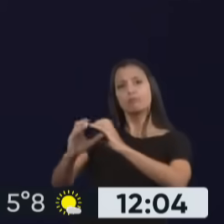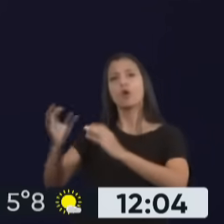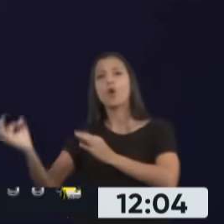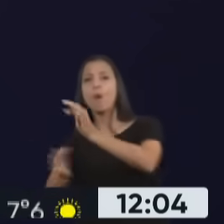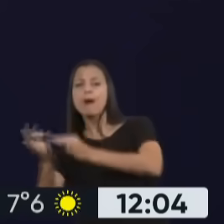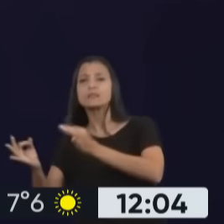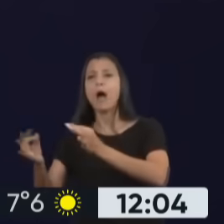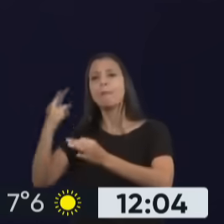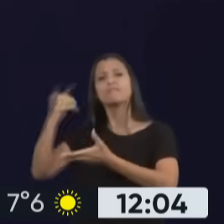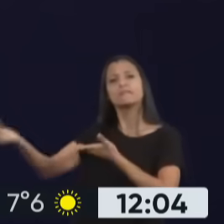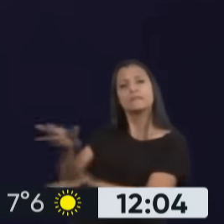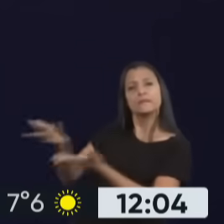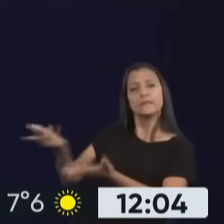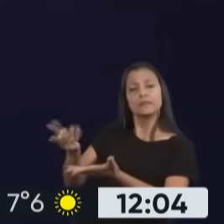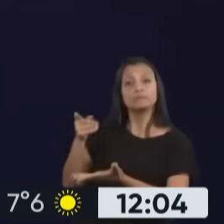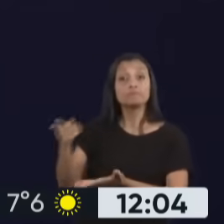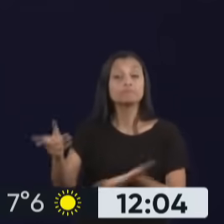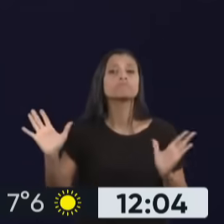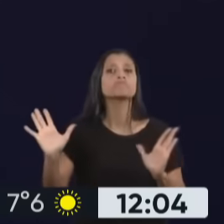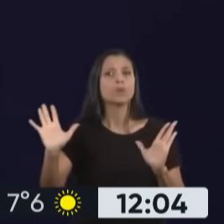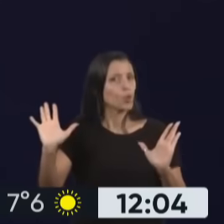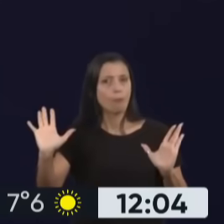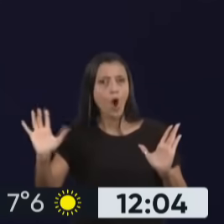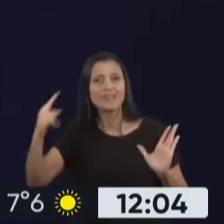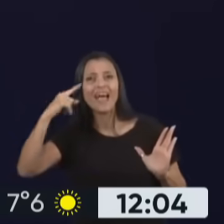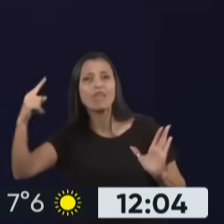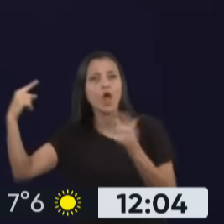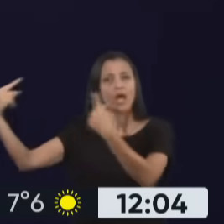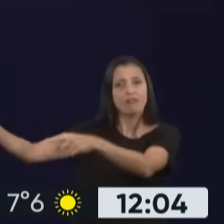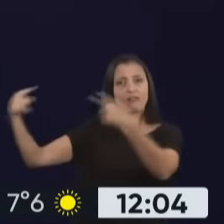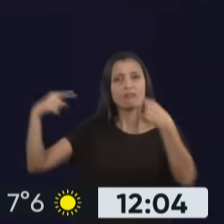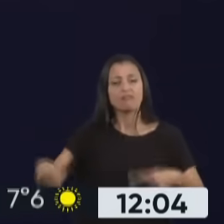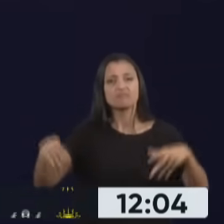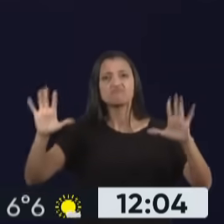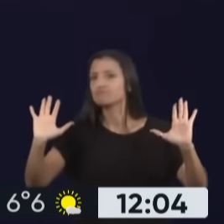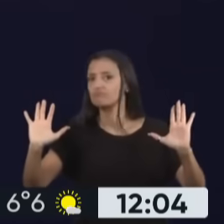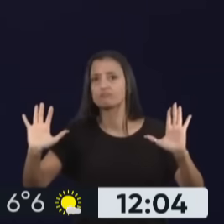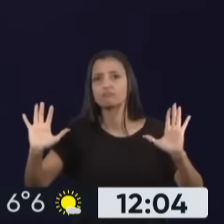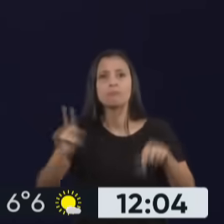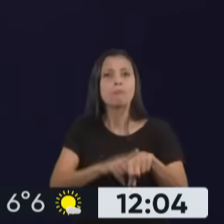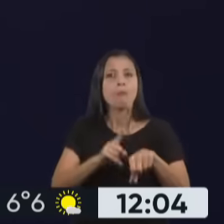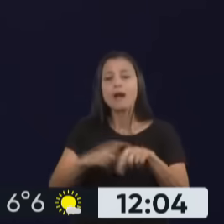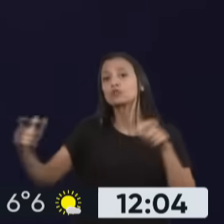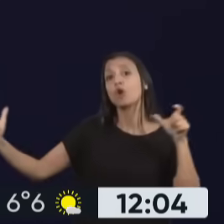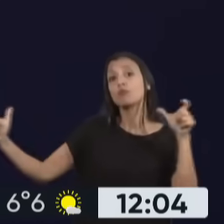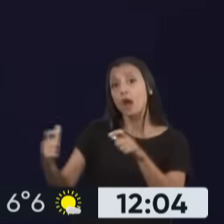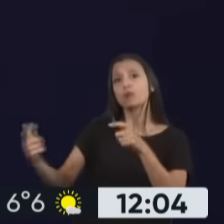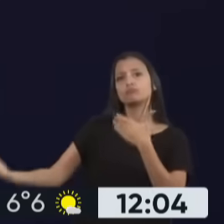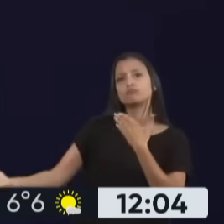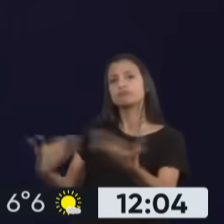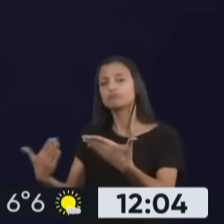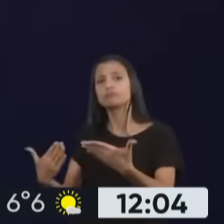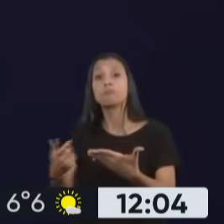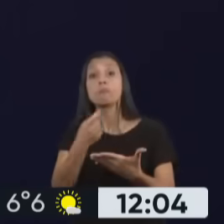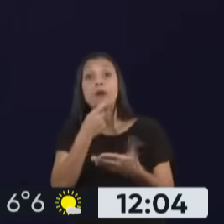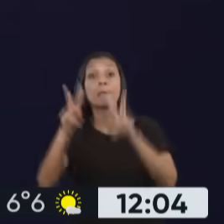conversar y a intercambiar ideas, más allá de las posturas individuales o de lo que uno pueda tener como preconcepto de alguna cuestión como puede